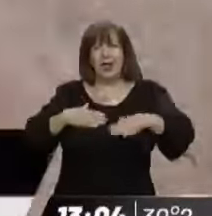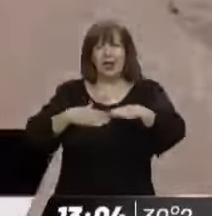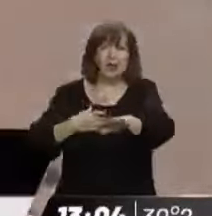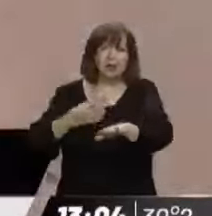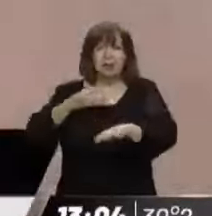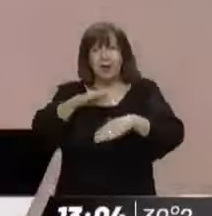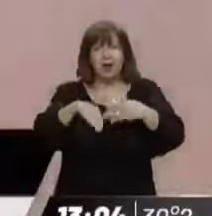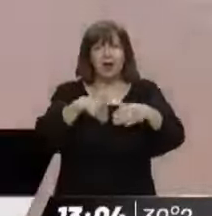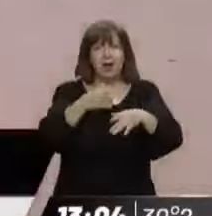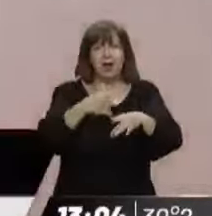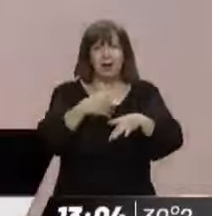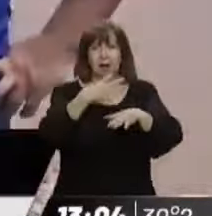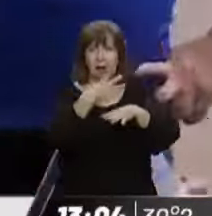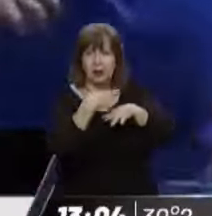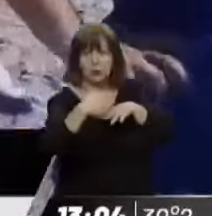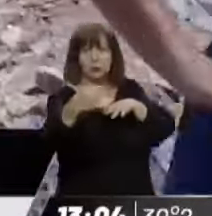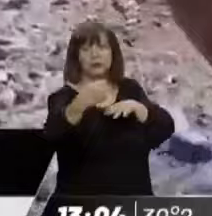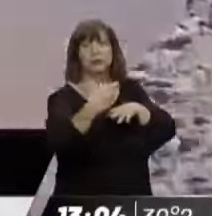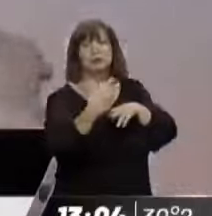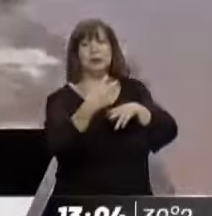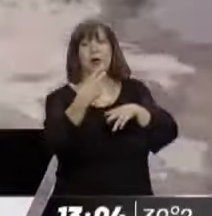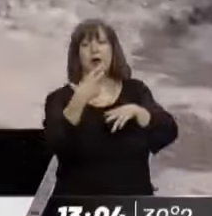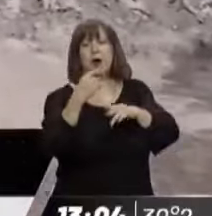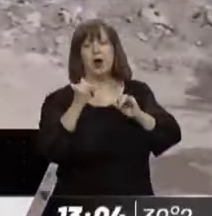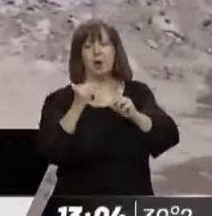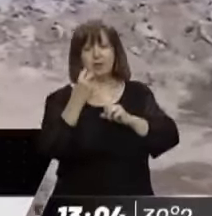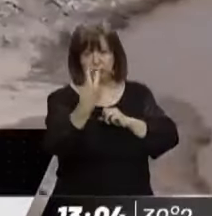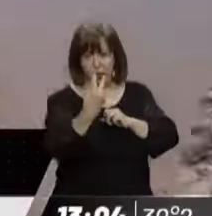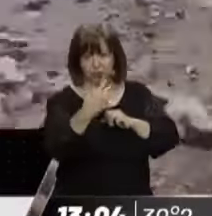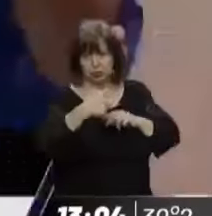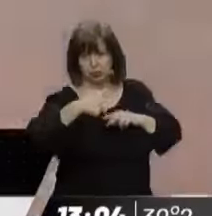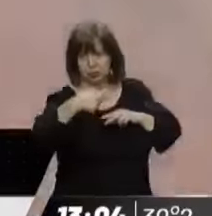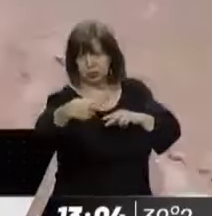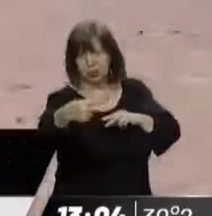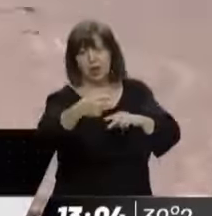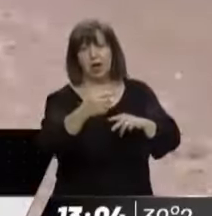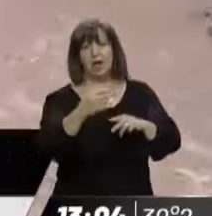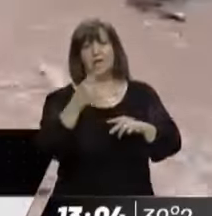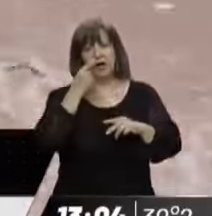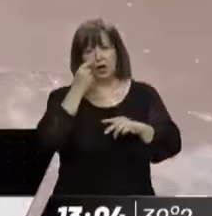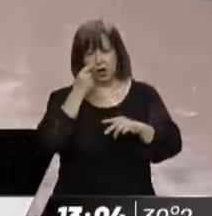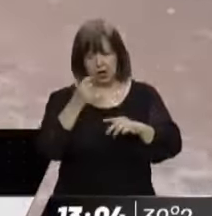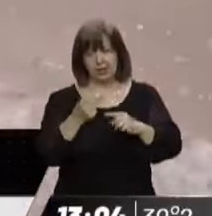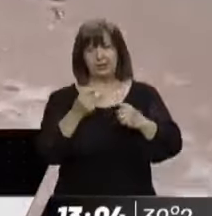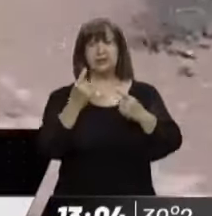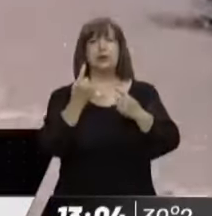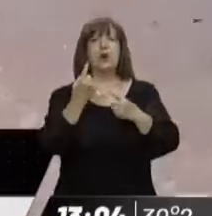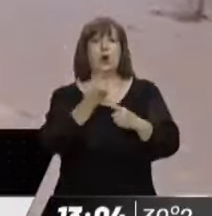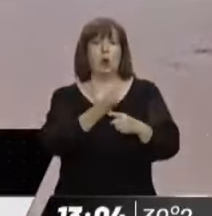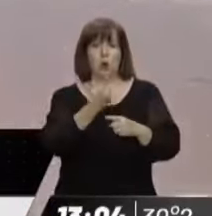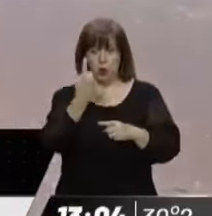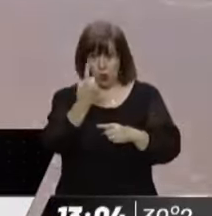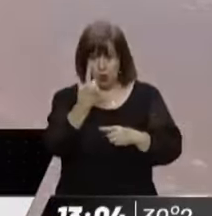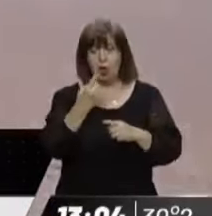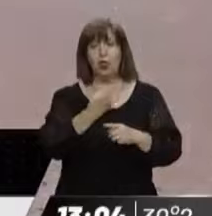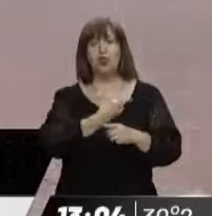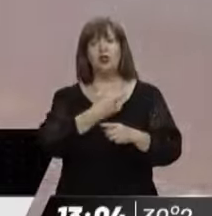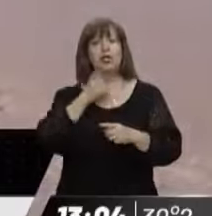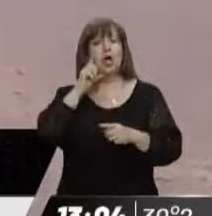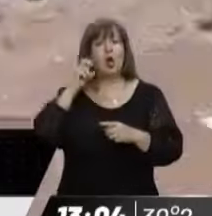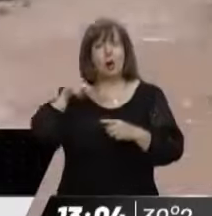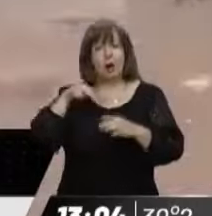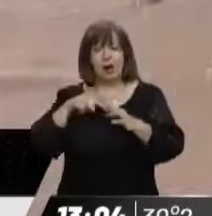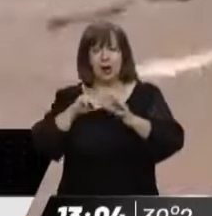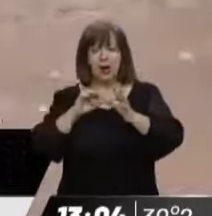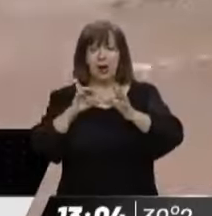respecto. Dos jóvenes son los buscados intensamente, después de ser arrastrados por la corriente, uno de los casos en Luján, el otro